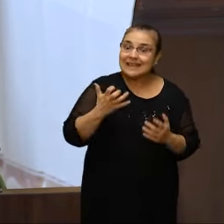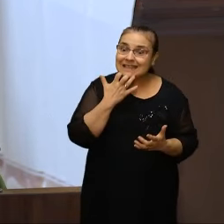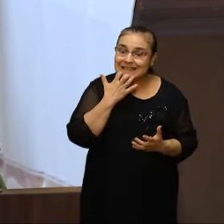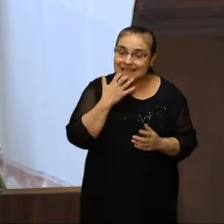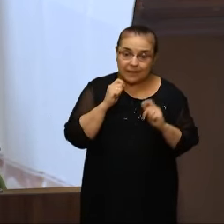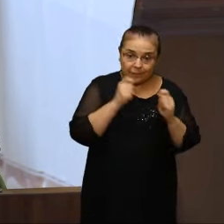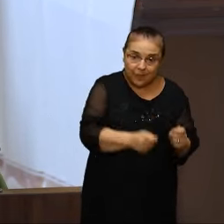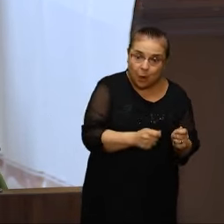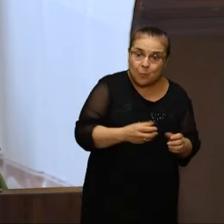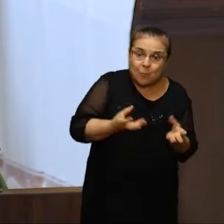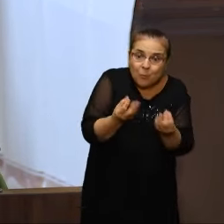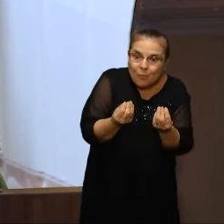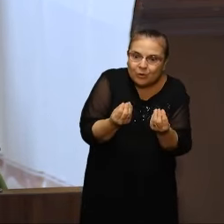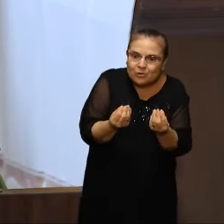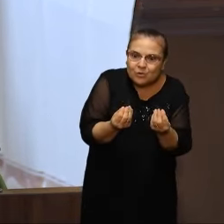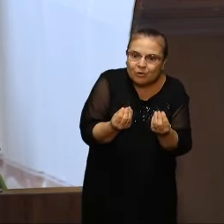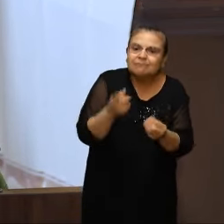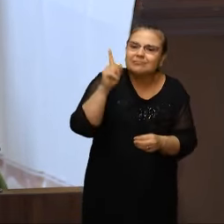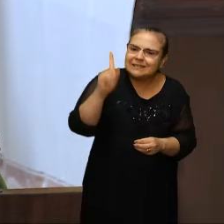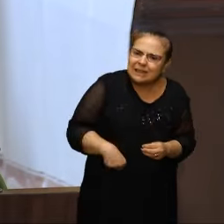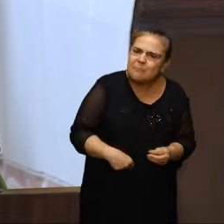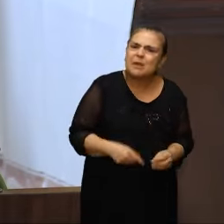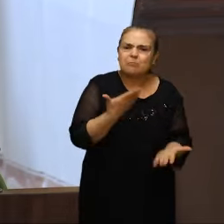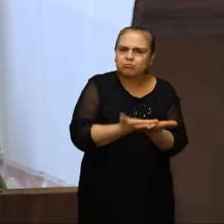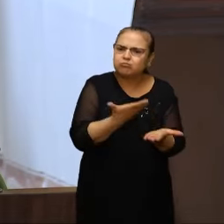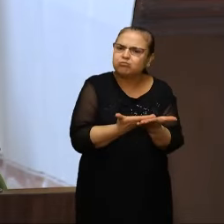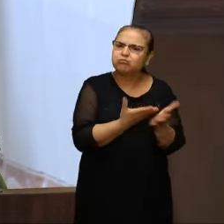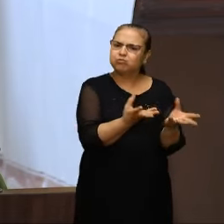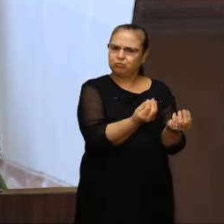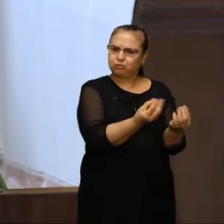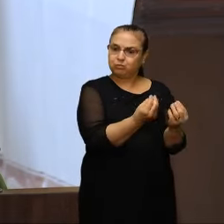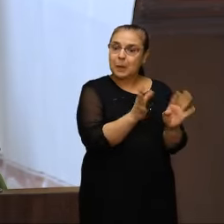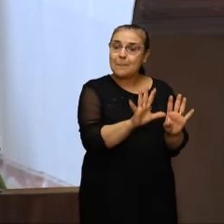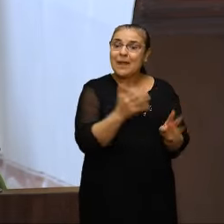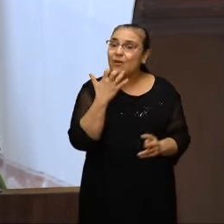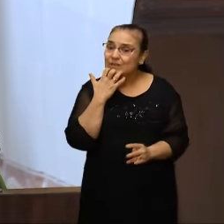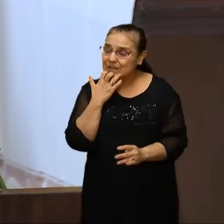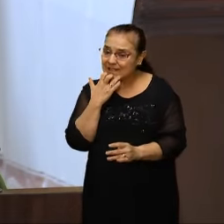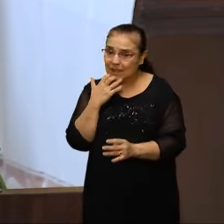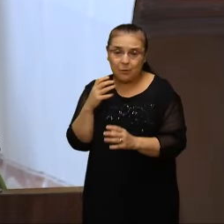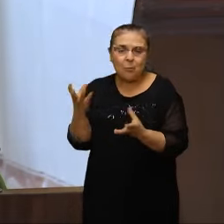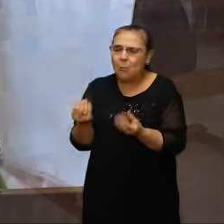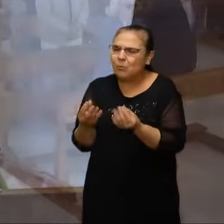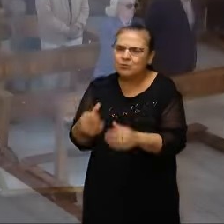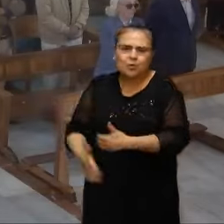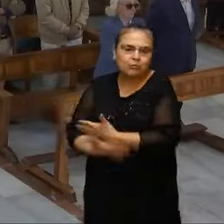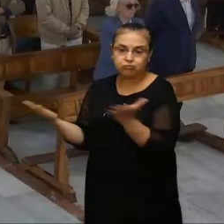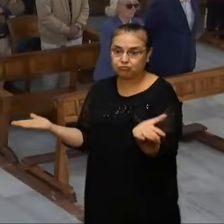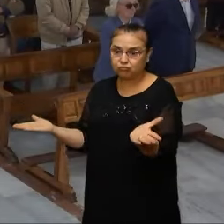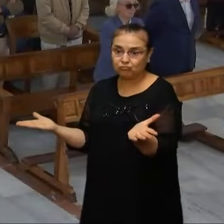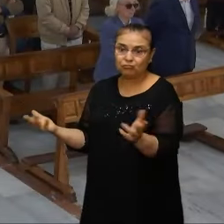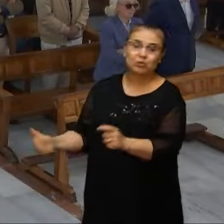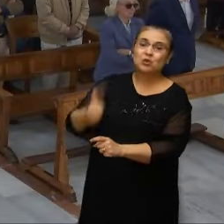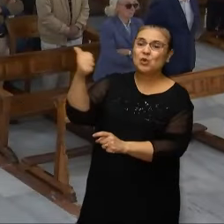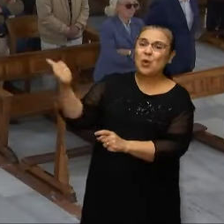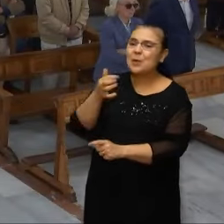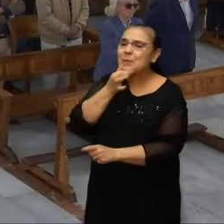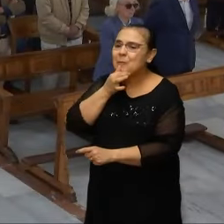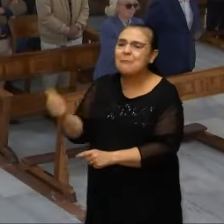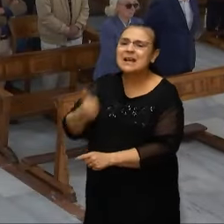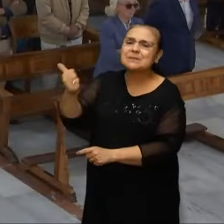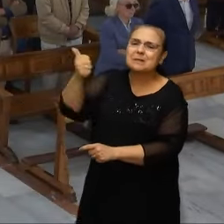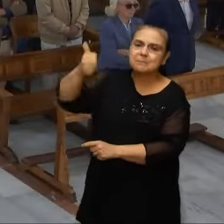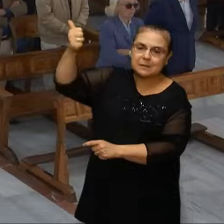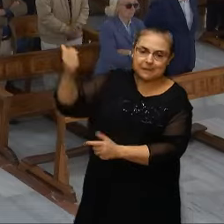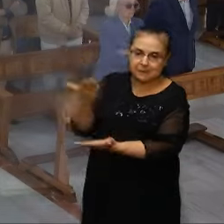se le dio, mucho se le reclamará. Al que mucho se le confió, más aún se le